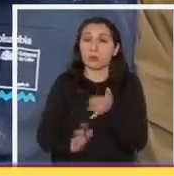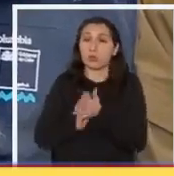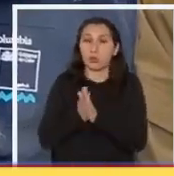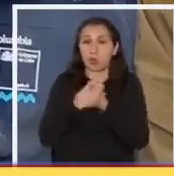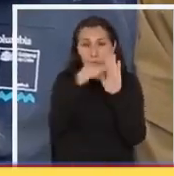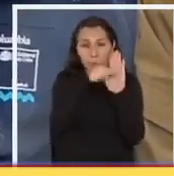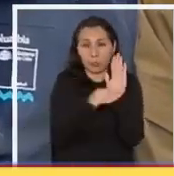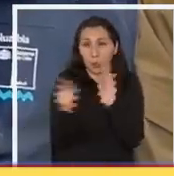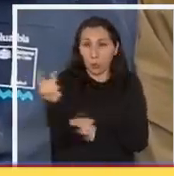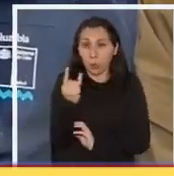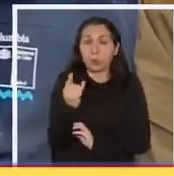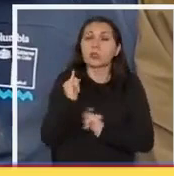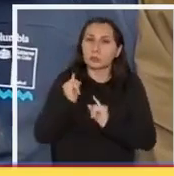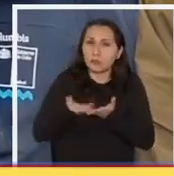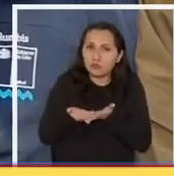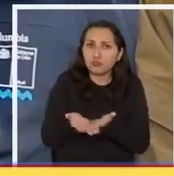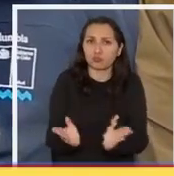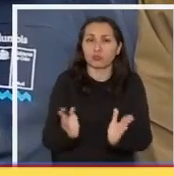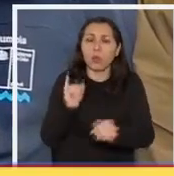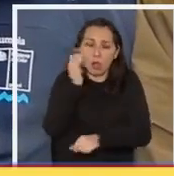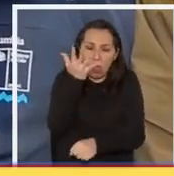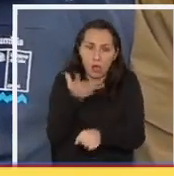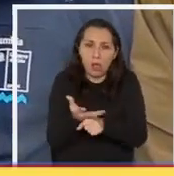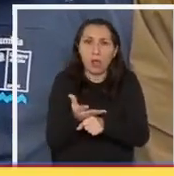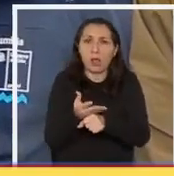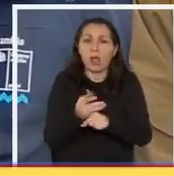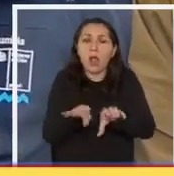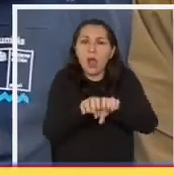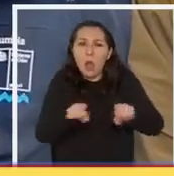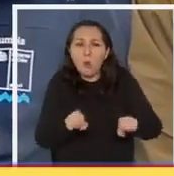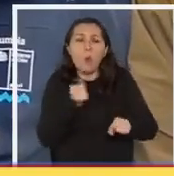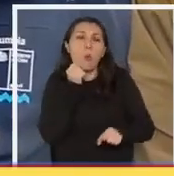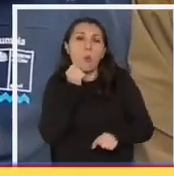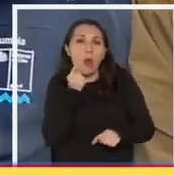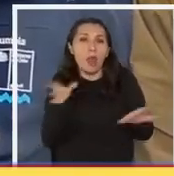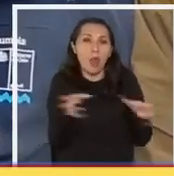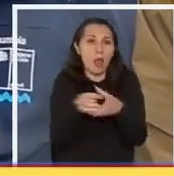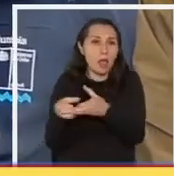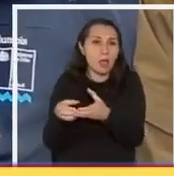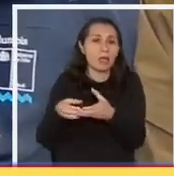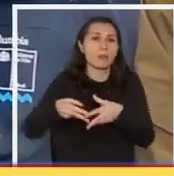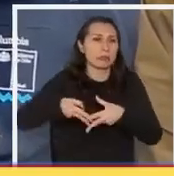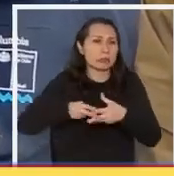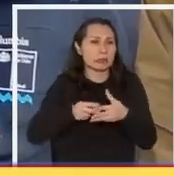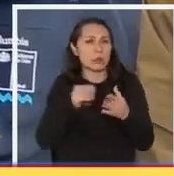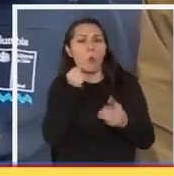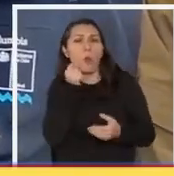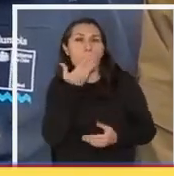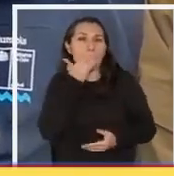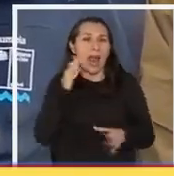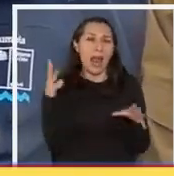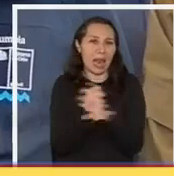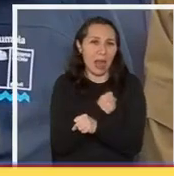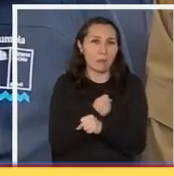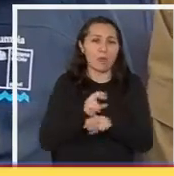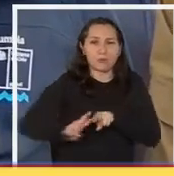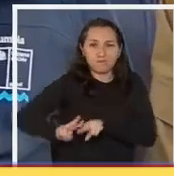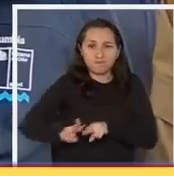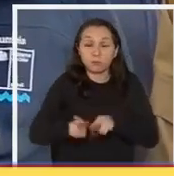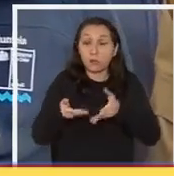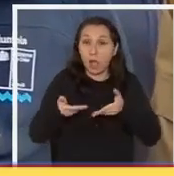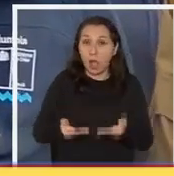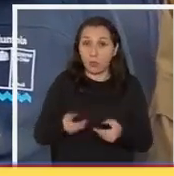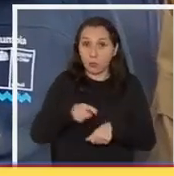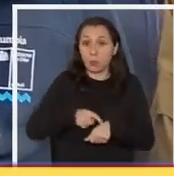todas las medidas de emergencia van a estar disponibles y lo que se está definiendo con los equipos técnicos es cuál es la manera más rápida de hacerlo. Hasta